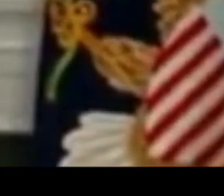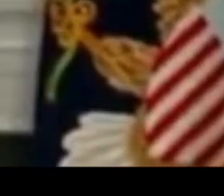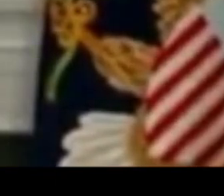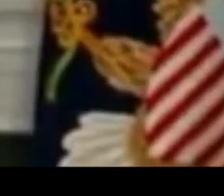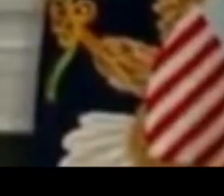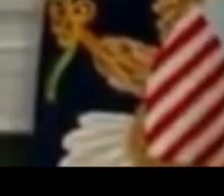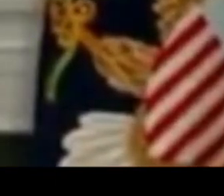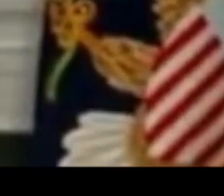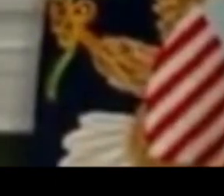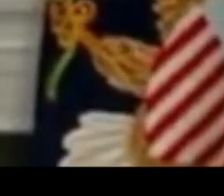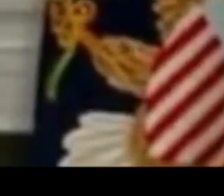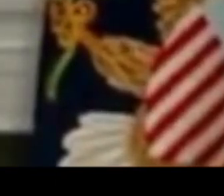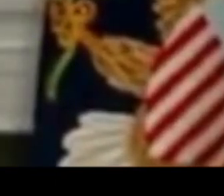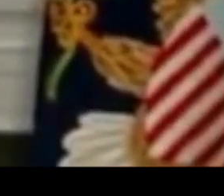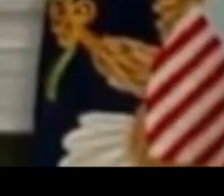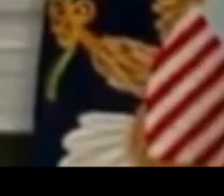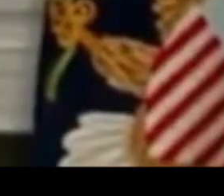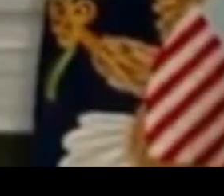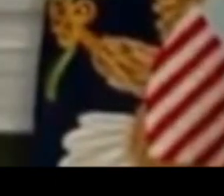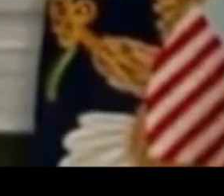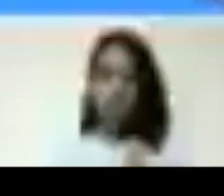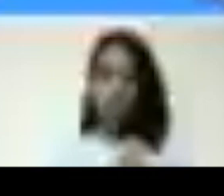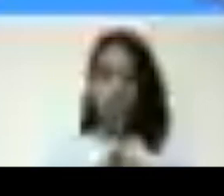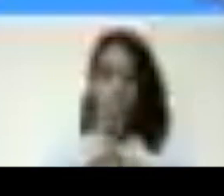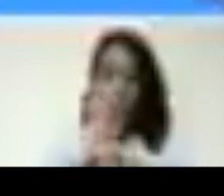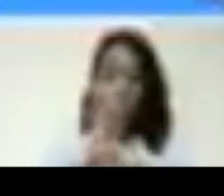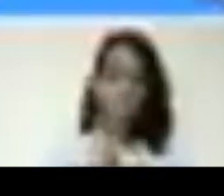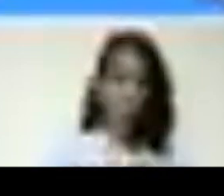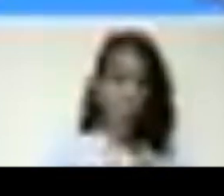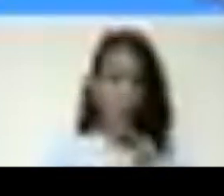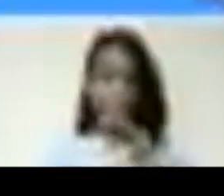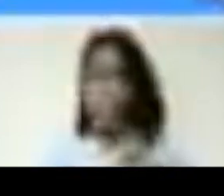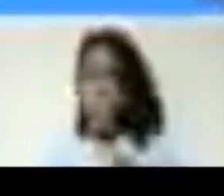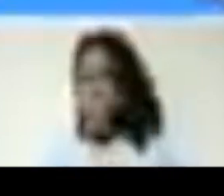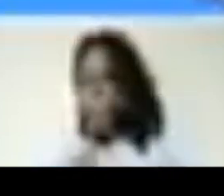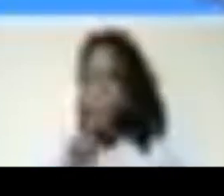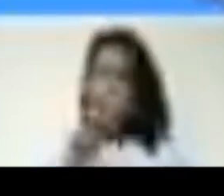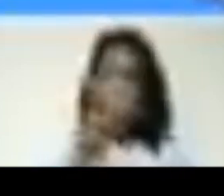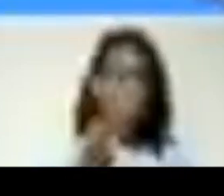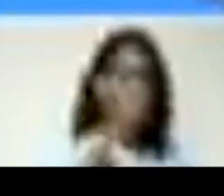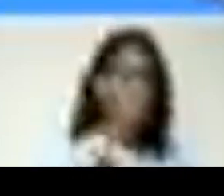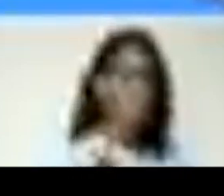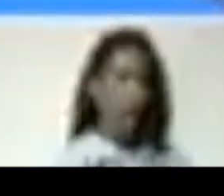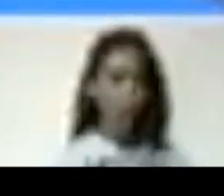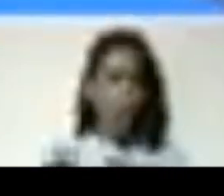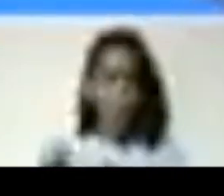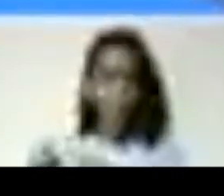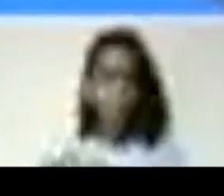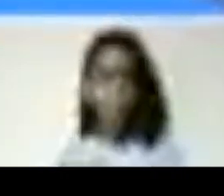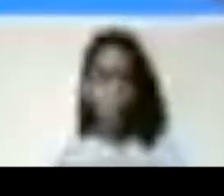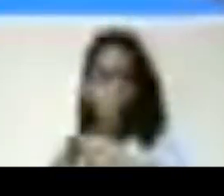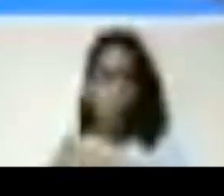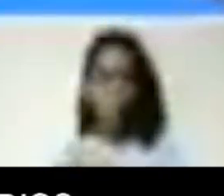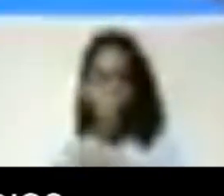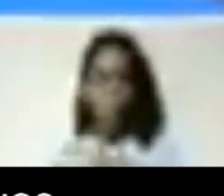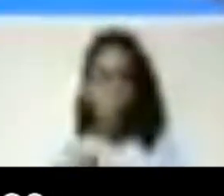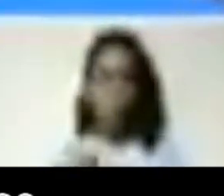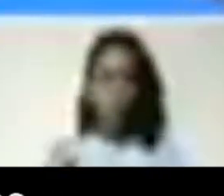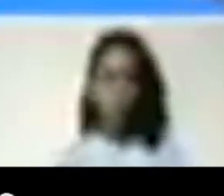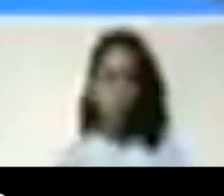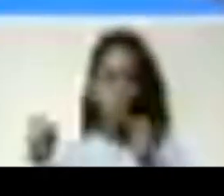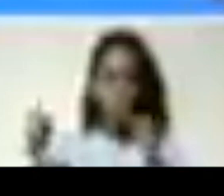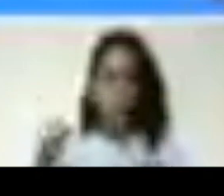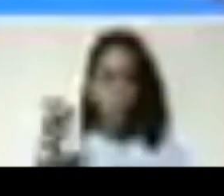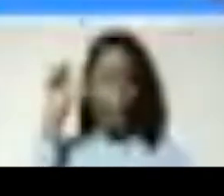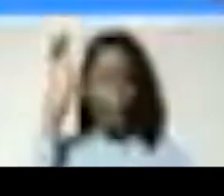de llover en y el régimen de Nicolás maduro han acordado un intercambio de prisioneros que se convierte en el acuerdo más importante alcanzado desde que